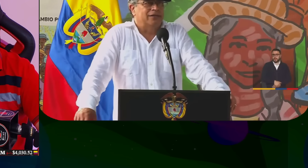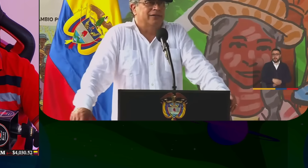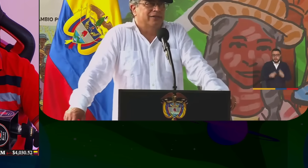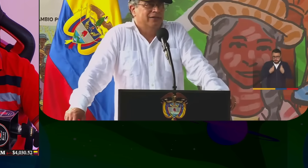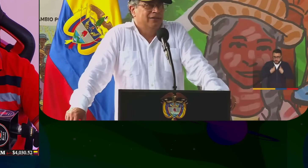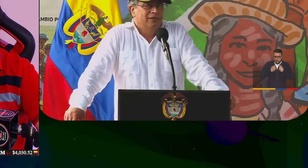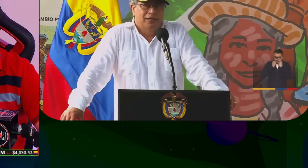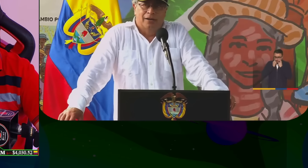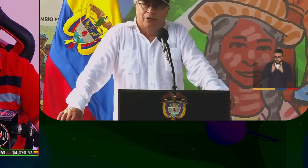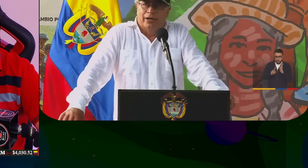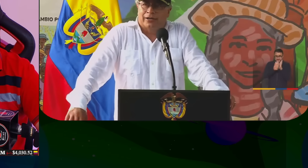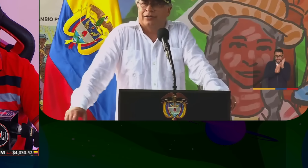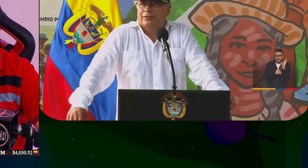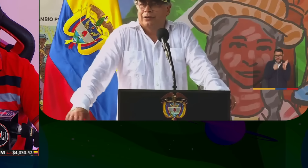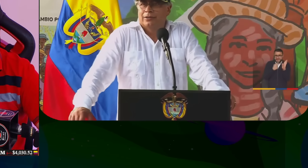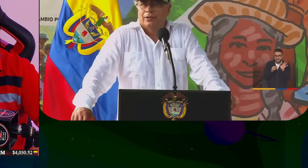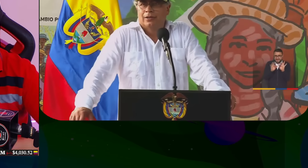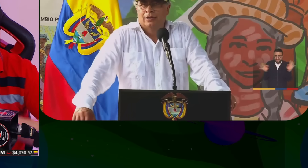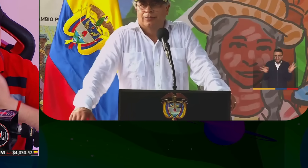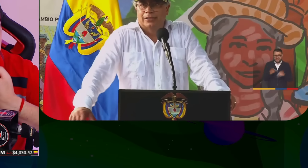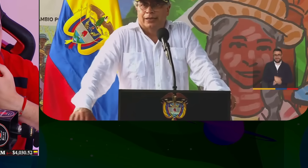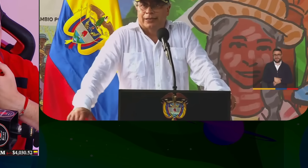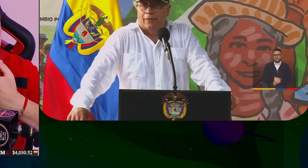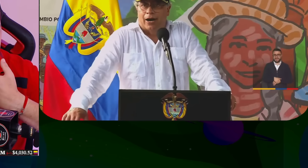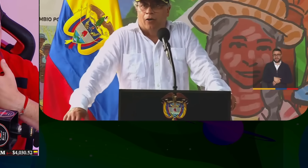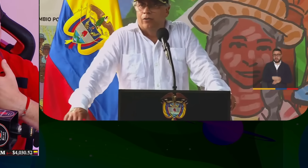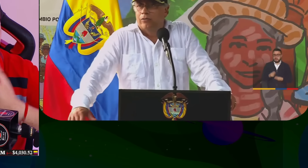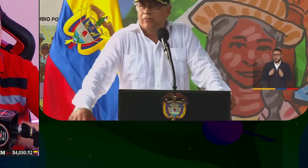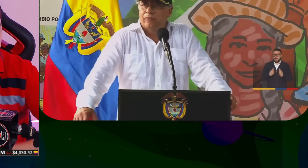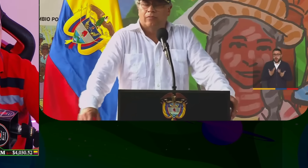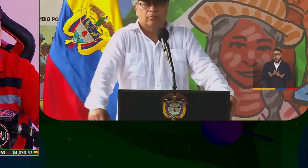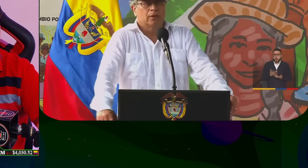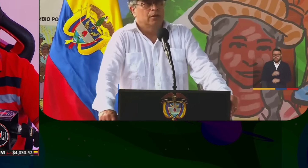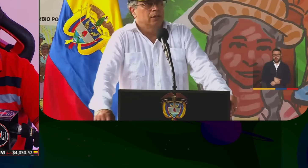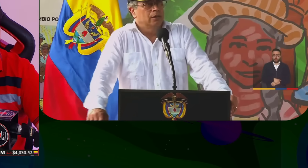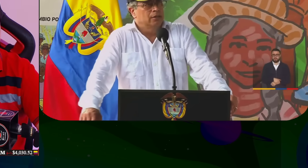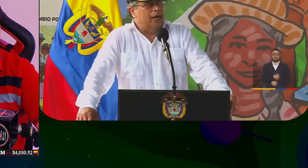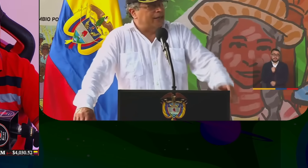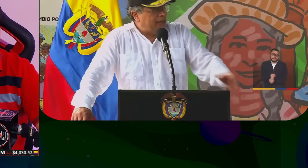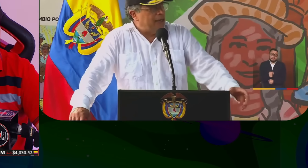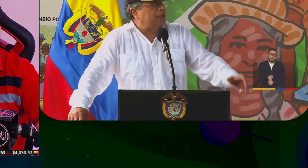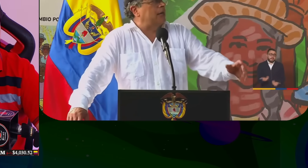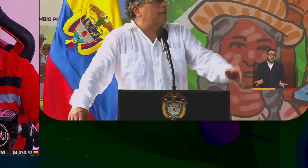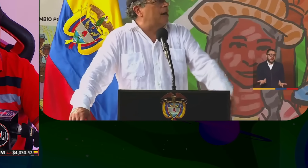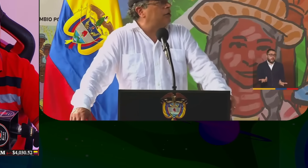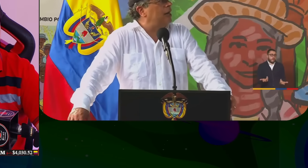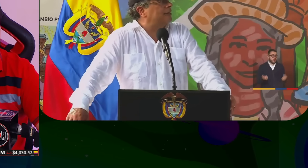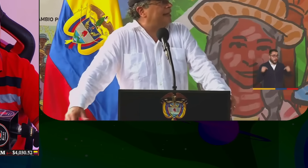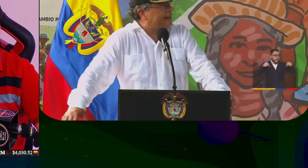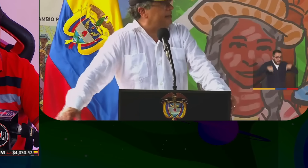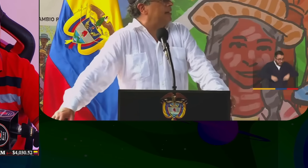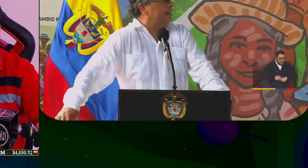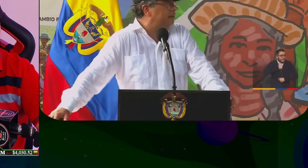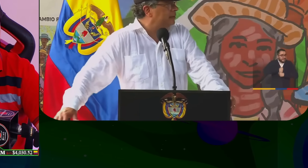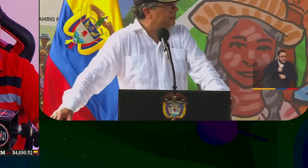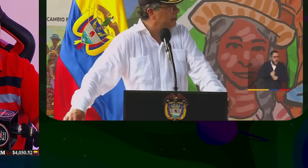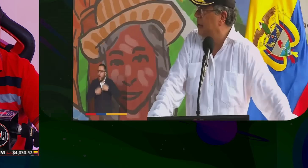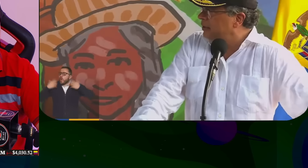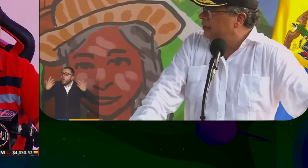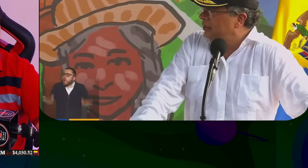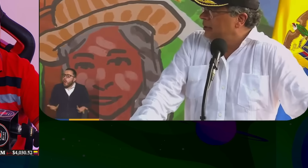la Biblia. ¿Y la mujer? Pues del trabajo. Y aquí el trabajo es la